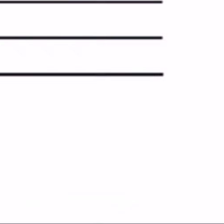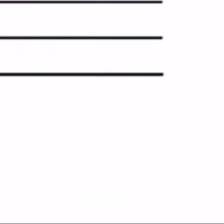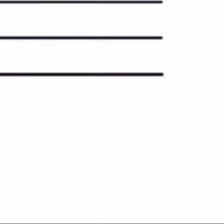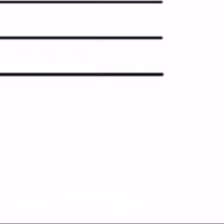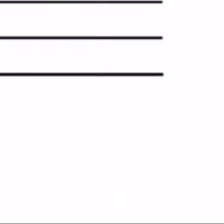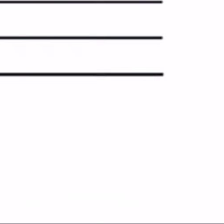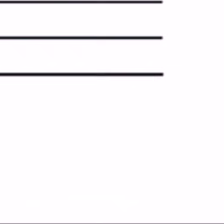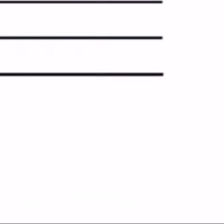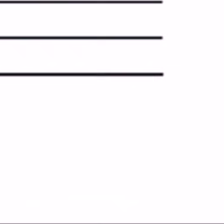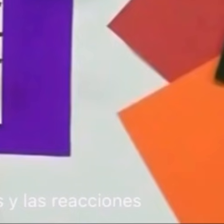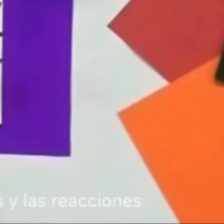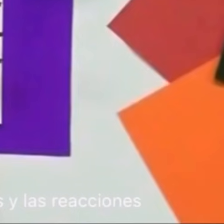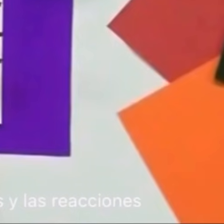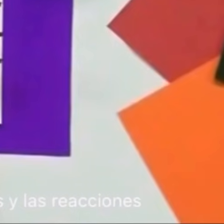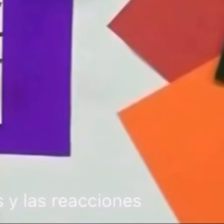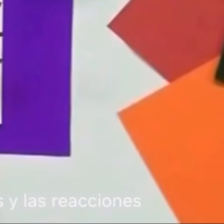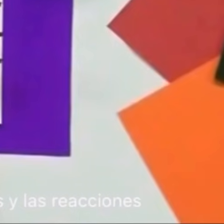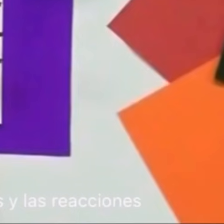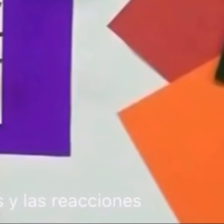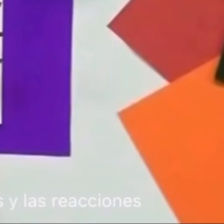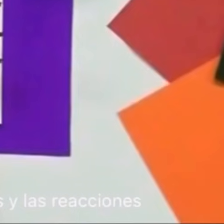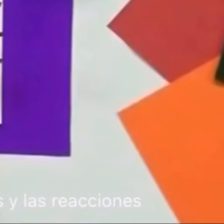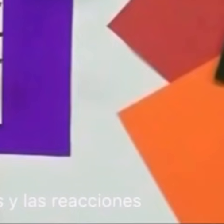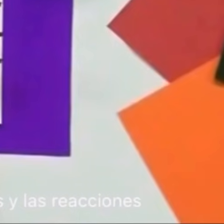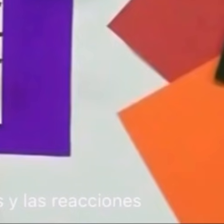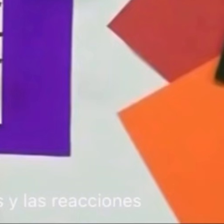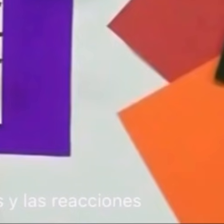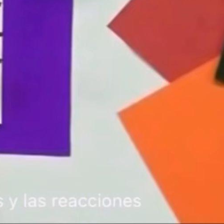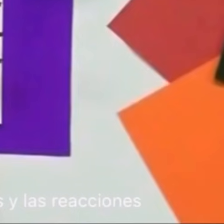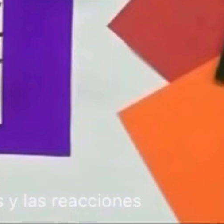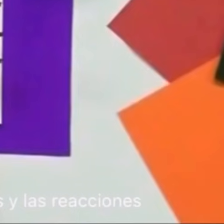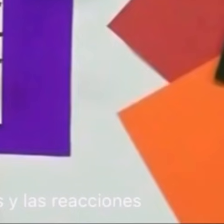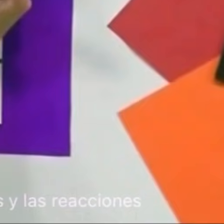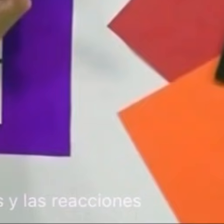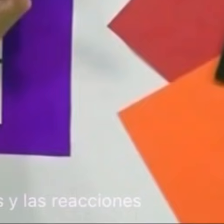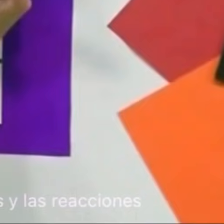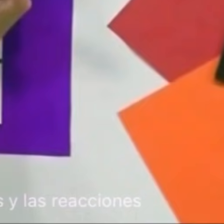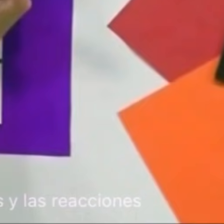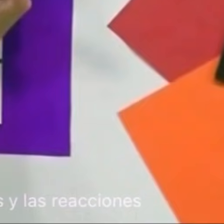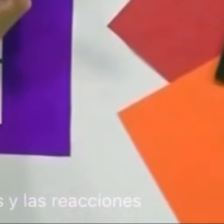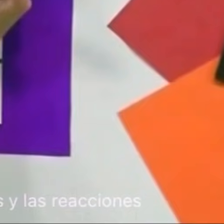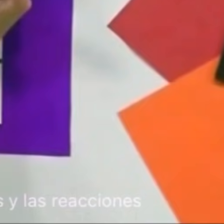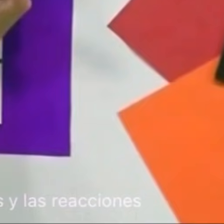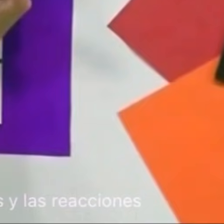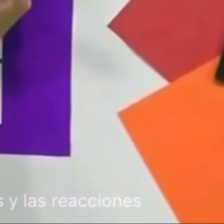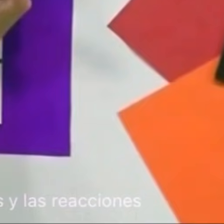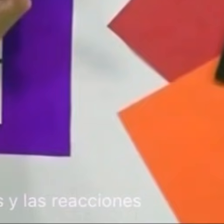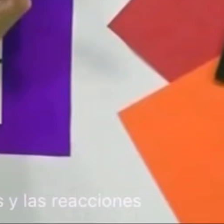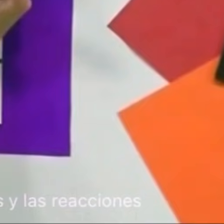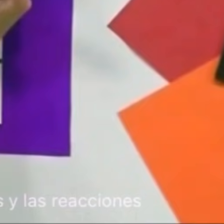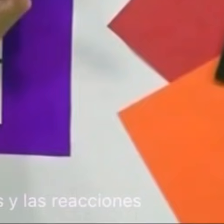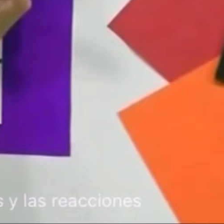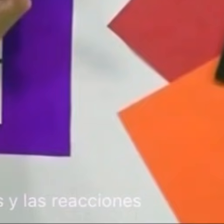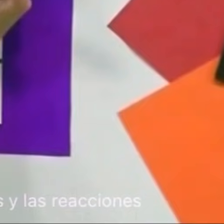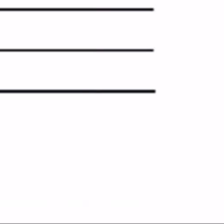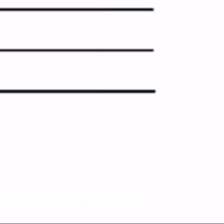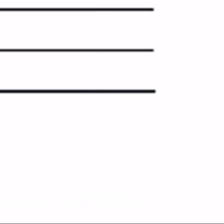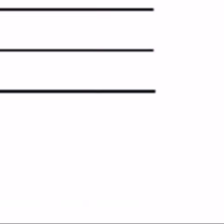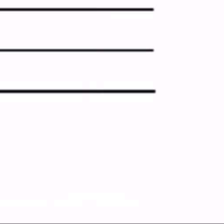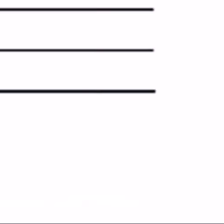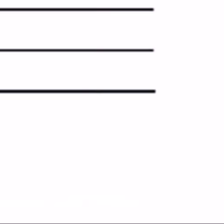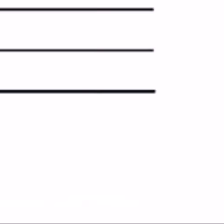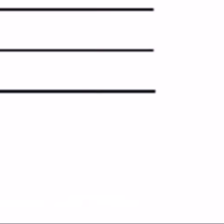en los espacios del pentagrama lo que haremos es escribir las notas en su orden do re mi fa sol así ido y si seguimos escribiendo se repiten las notas